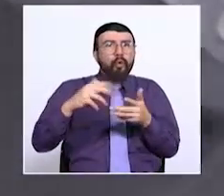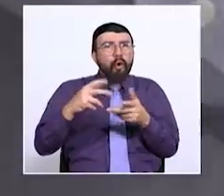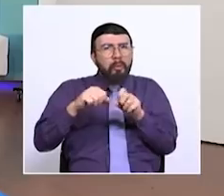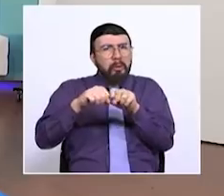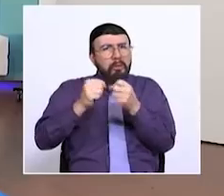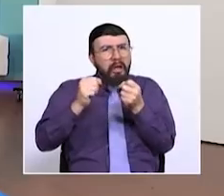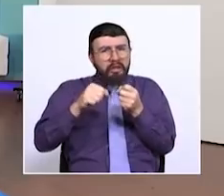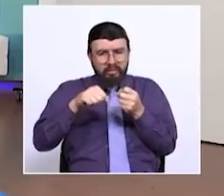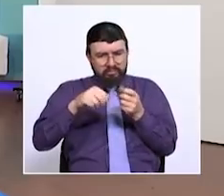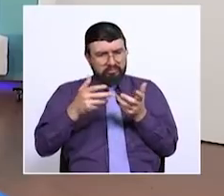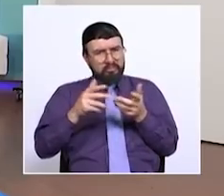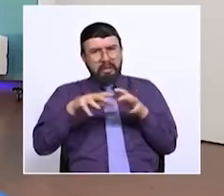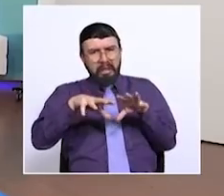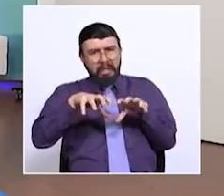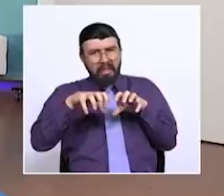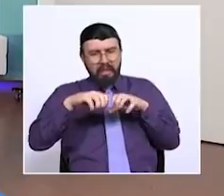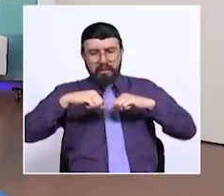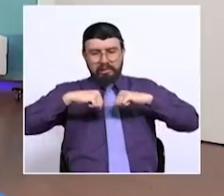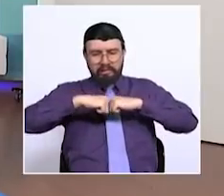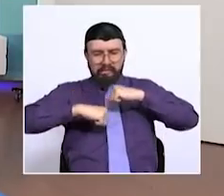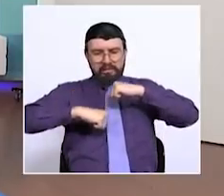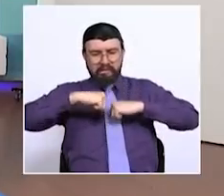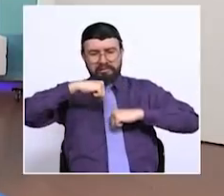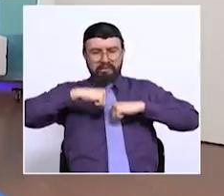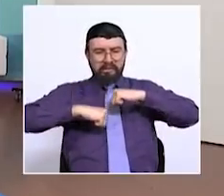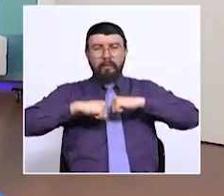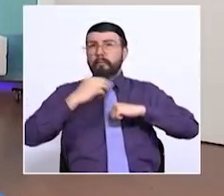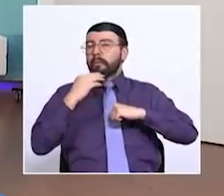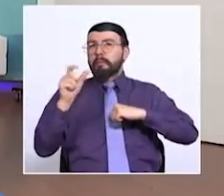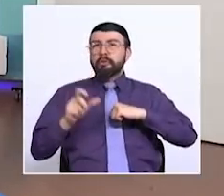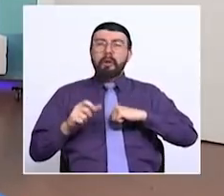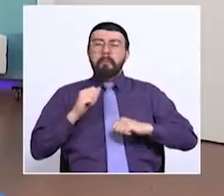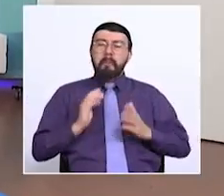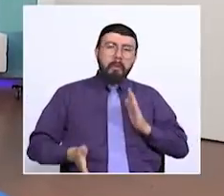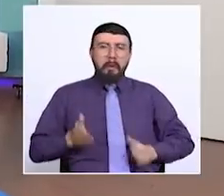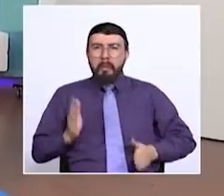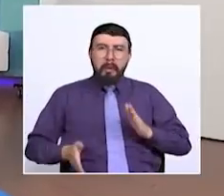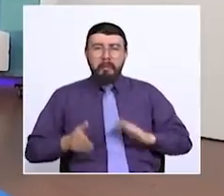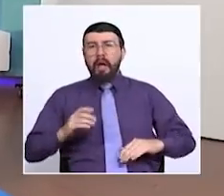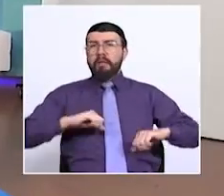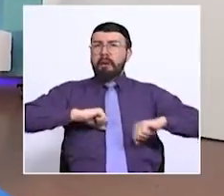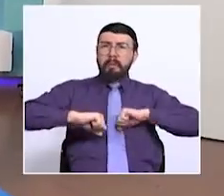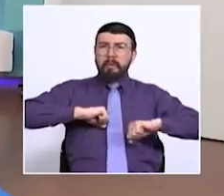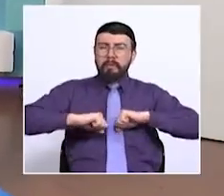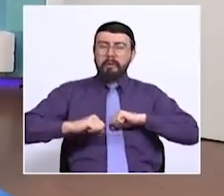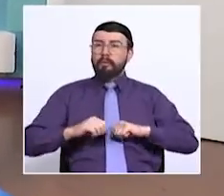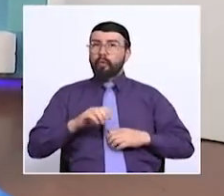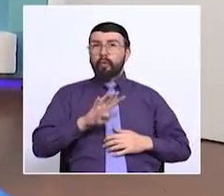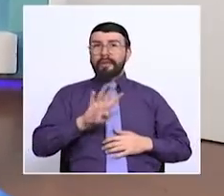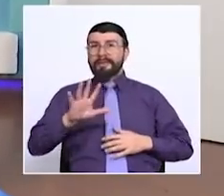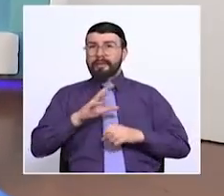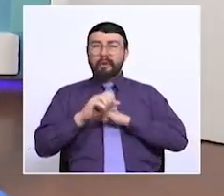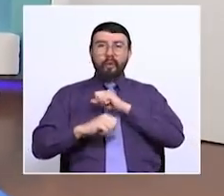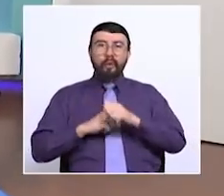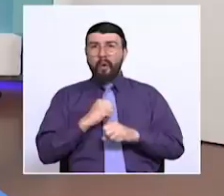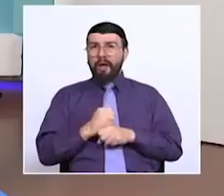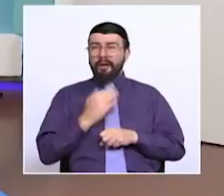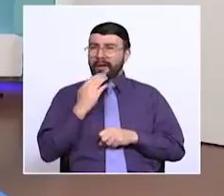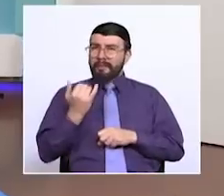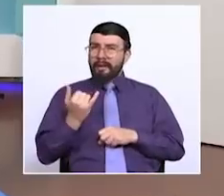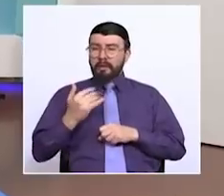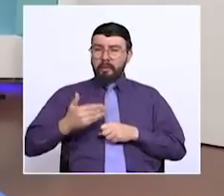Cuando el desgaste normal de la persona después de los 45 años ya no asimilan los